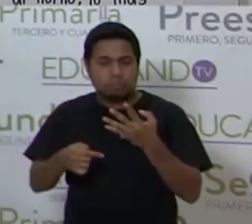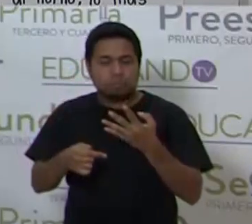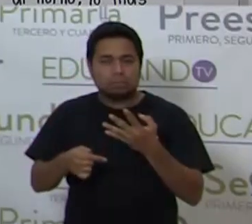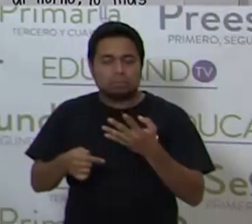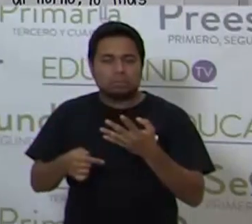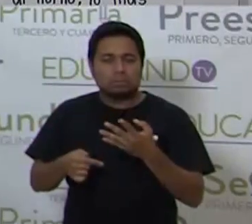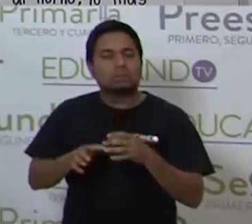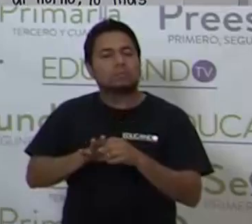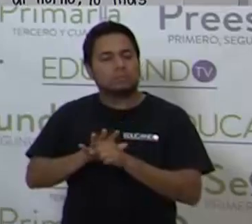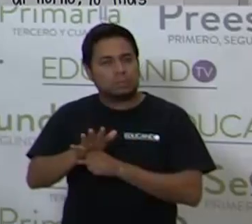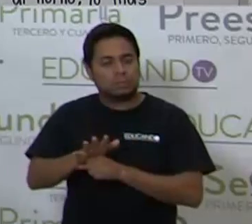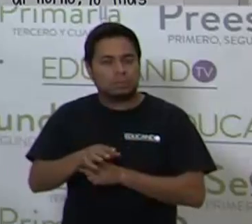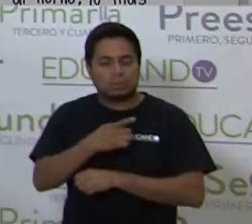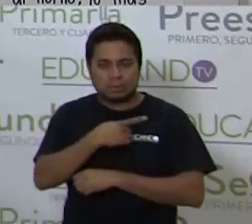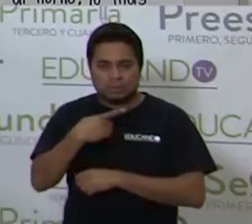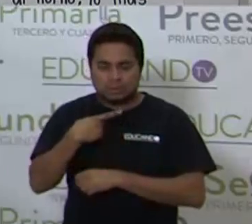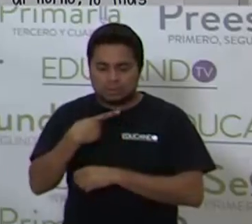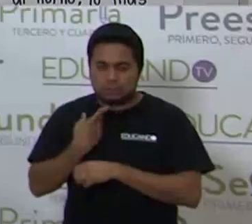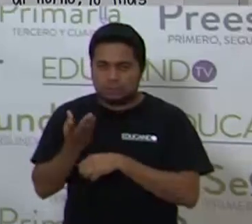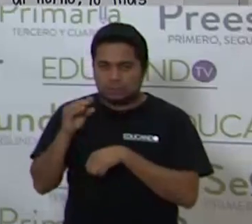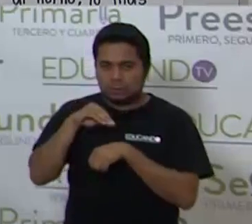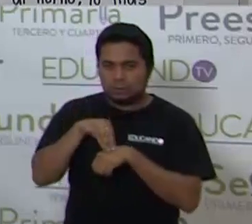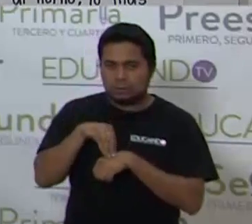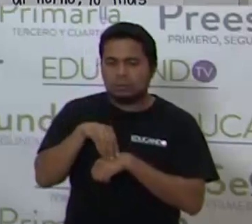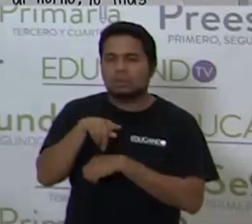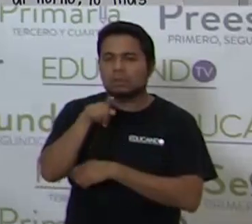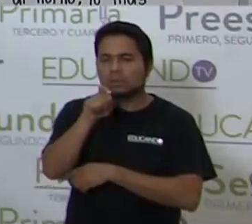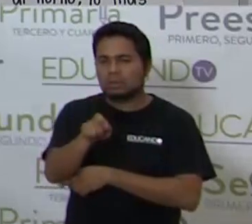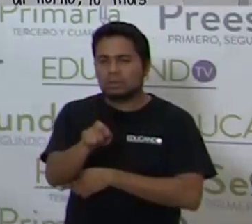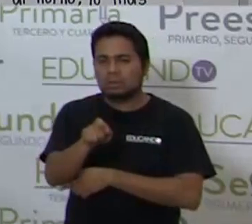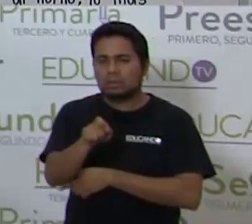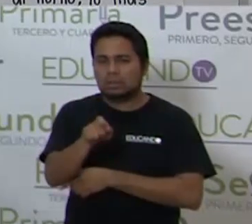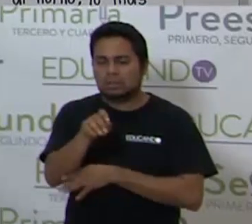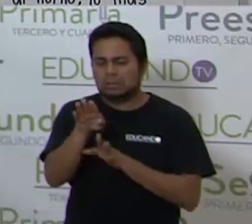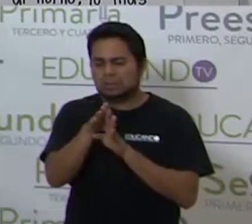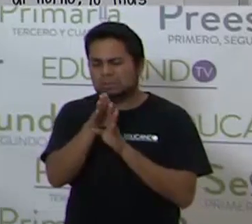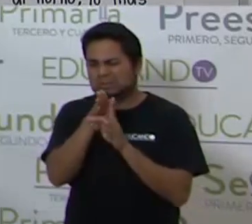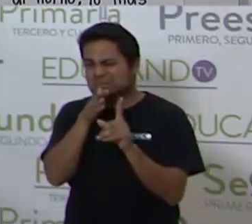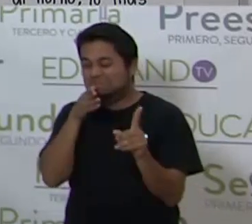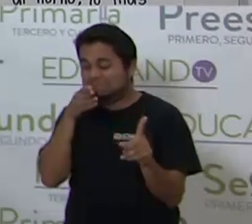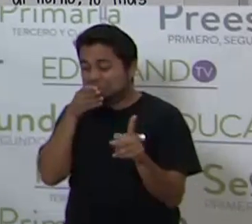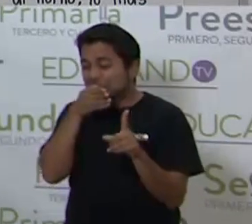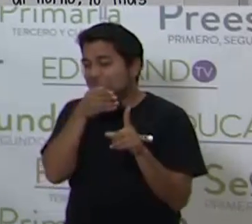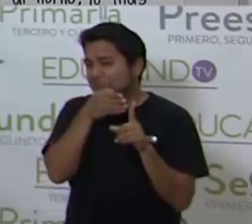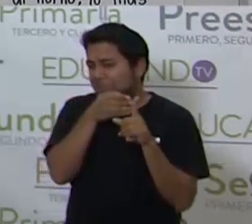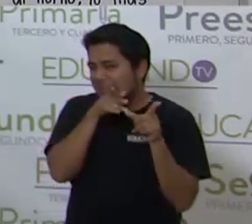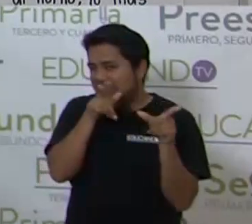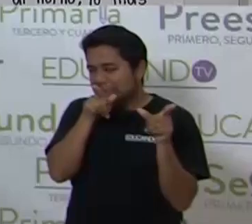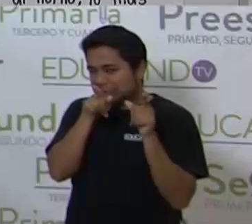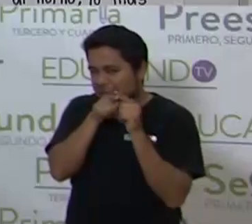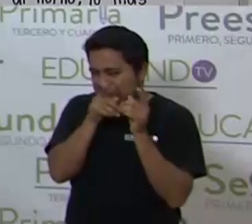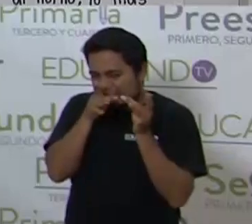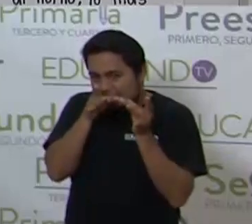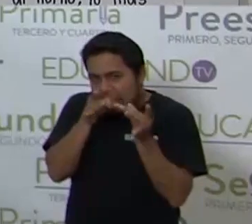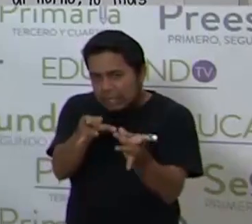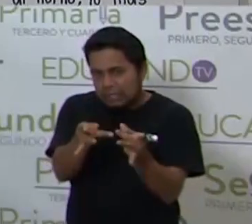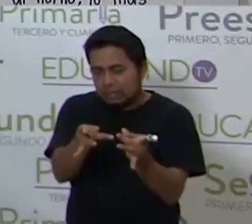instrucción tiene que estar muy precisa. ¿Bien? Por